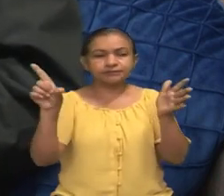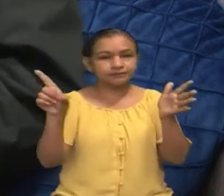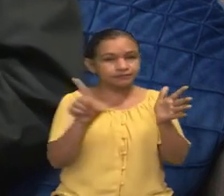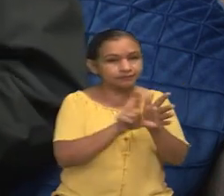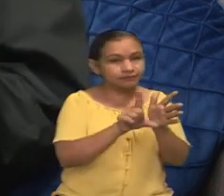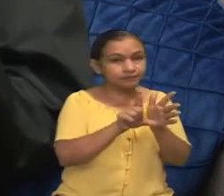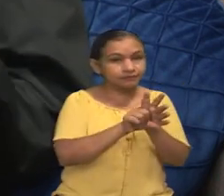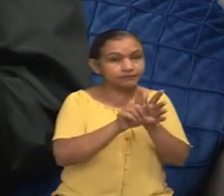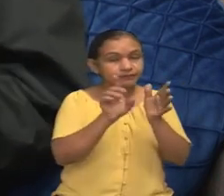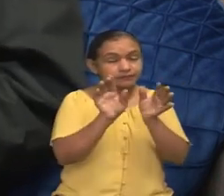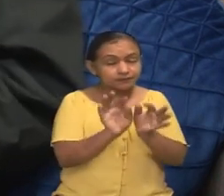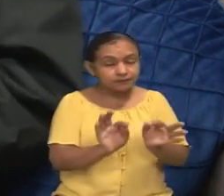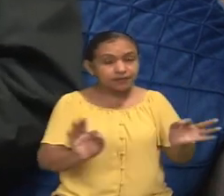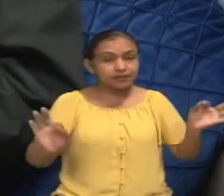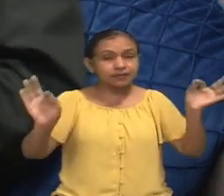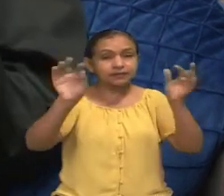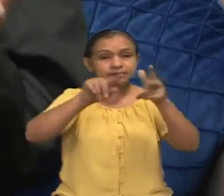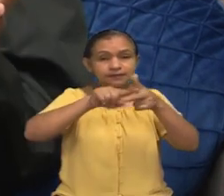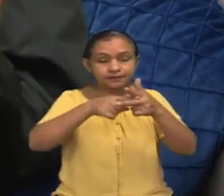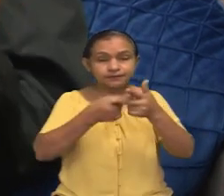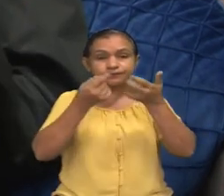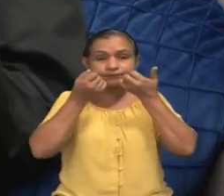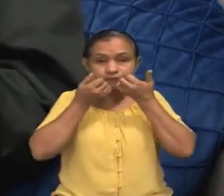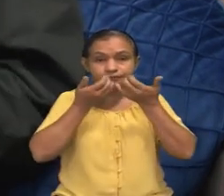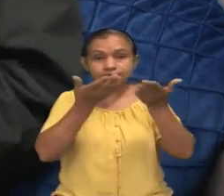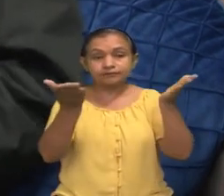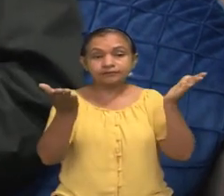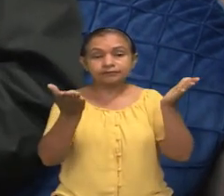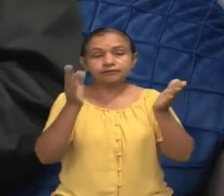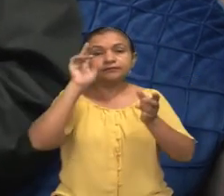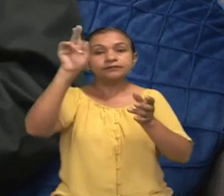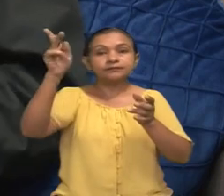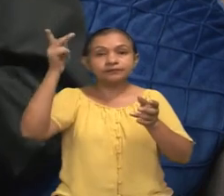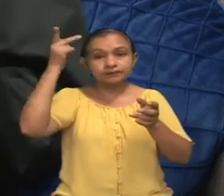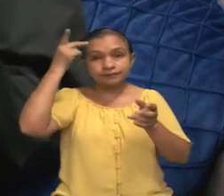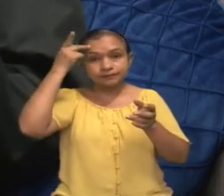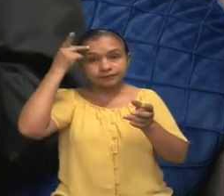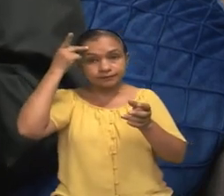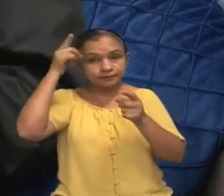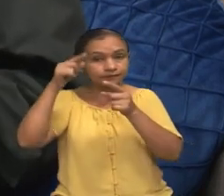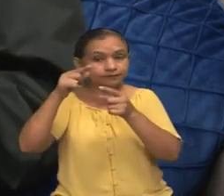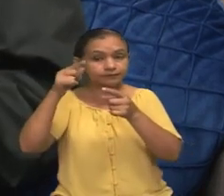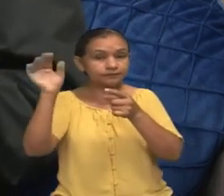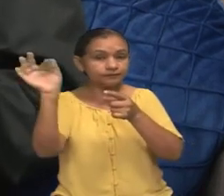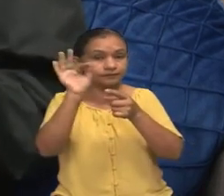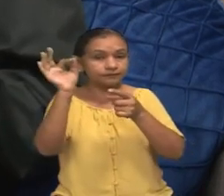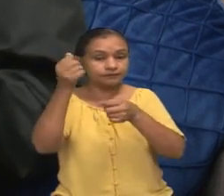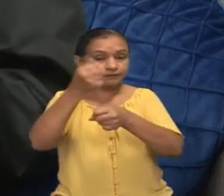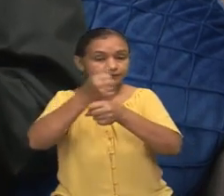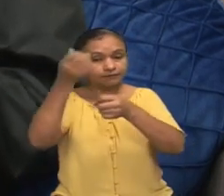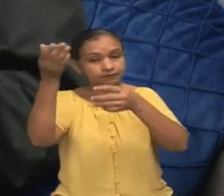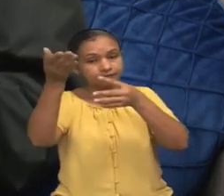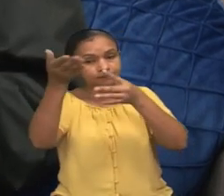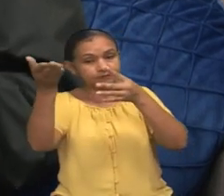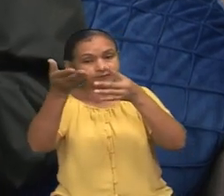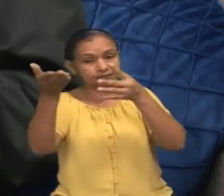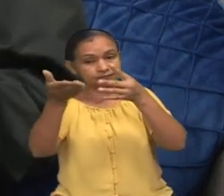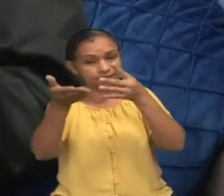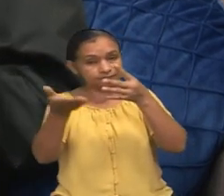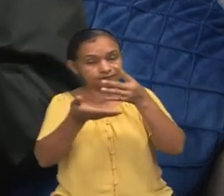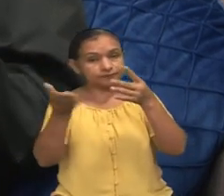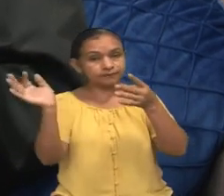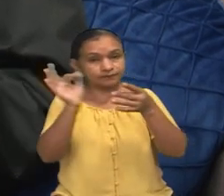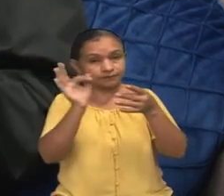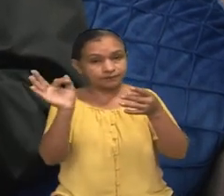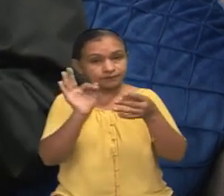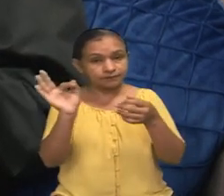los grandes principios, las grandes declaraciones. Y la política es la parte instrumental, son los mecanismos,